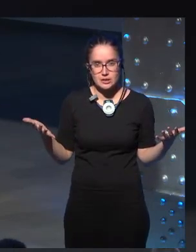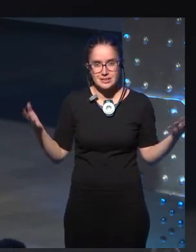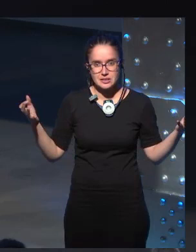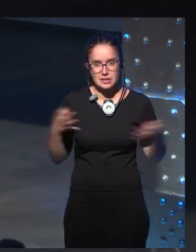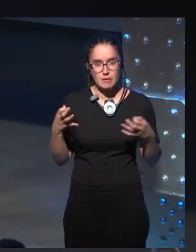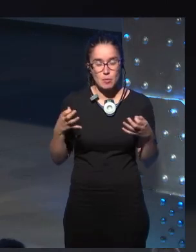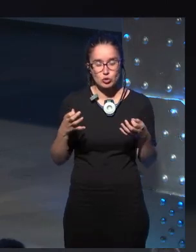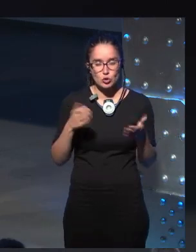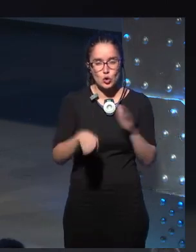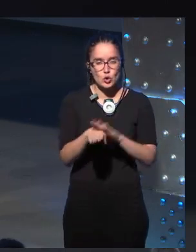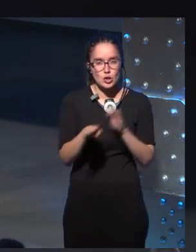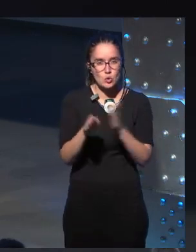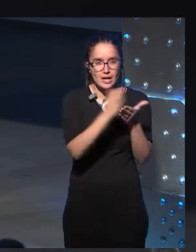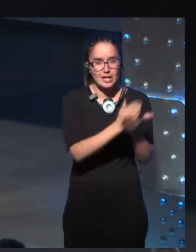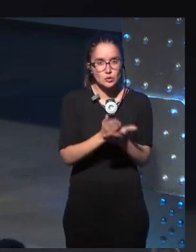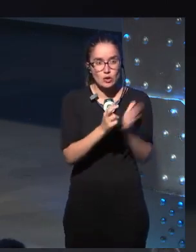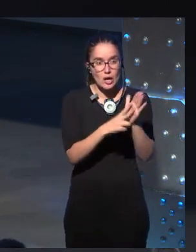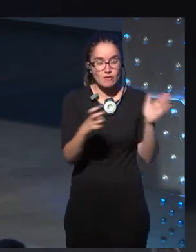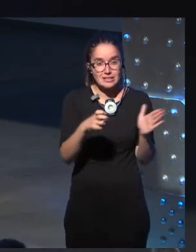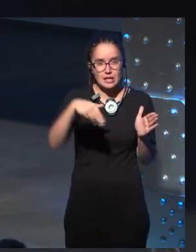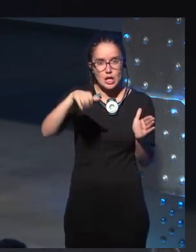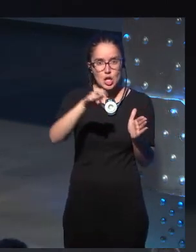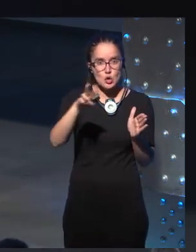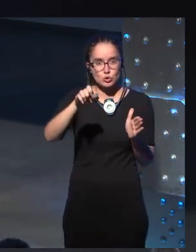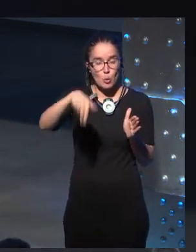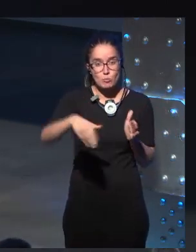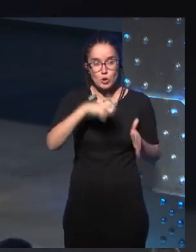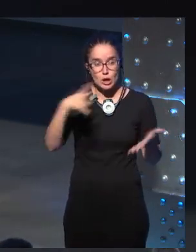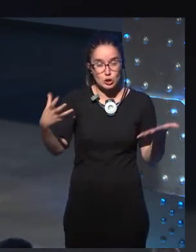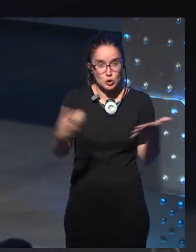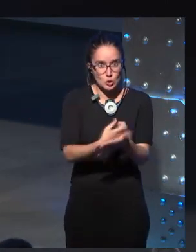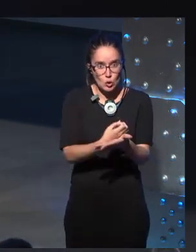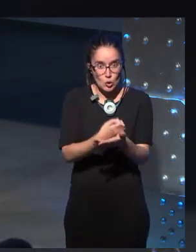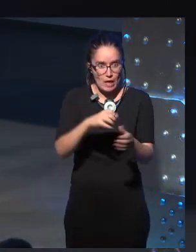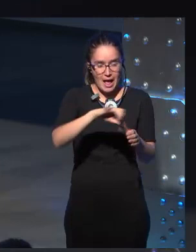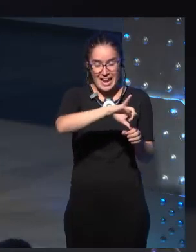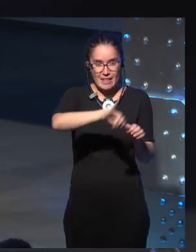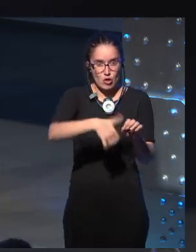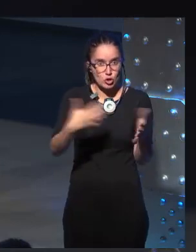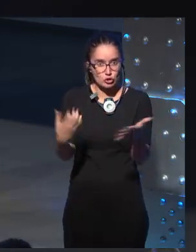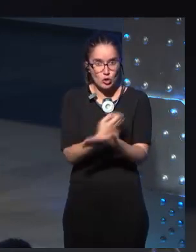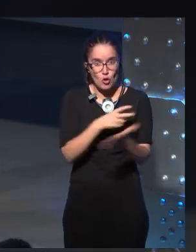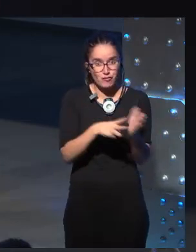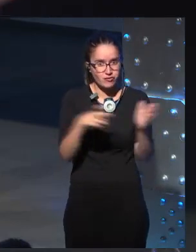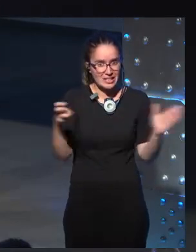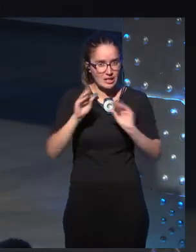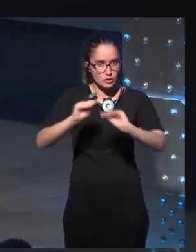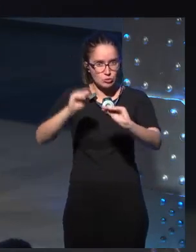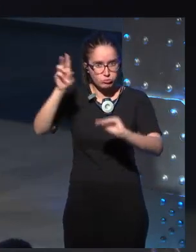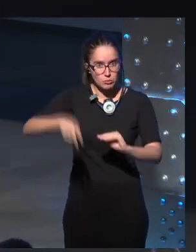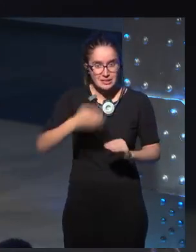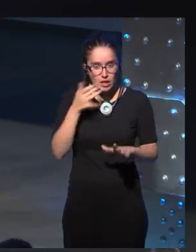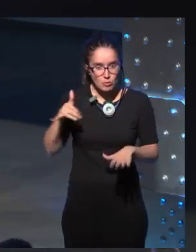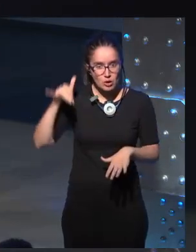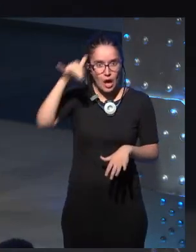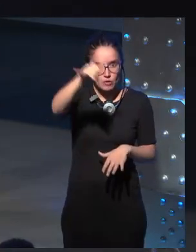debemos seguir estudiando la física de Newton, porque todo lo que tenemos a nuestro alrededor es física de Newton. Si queremos volar un